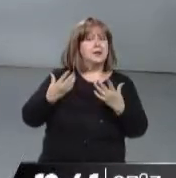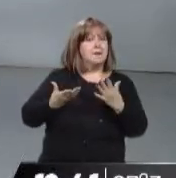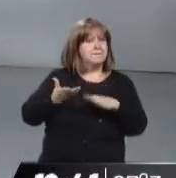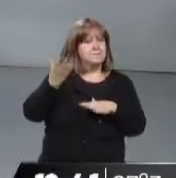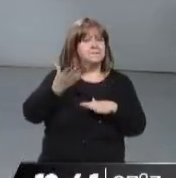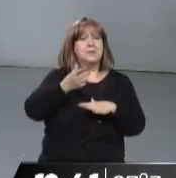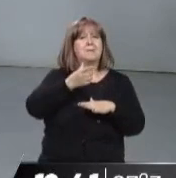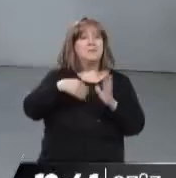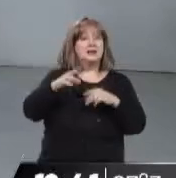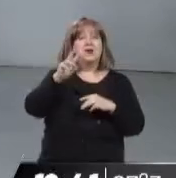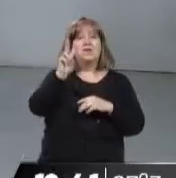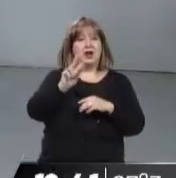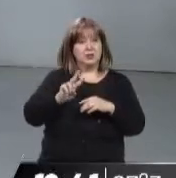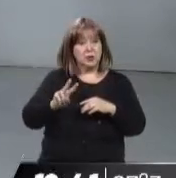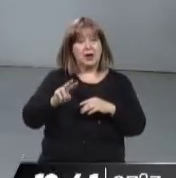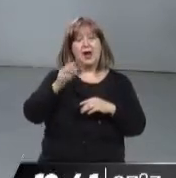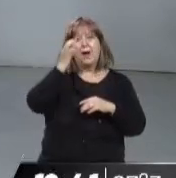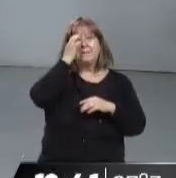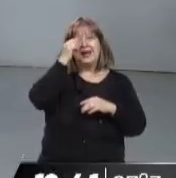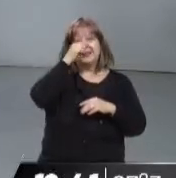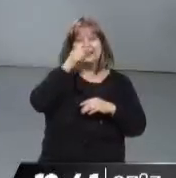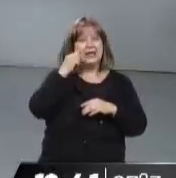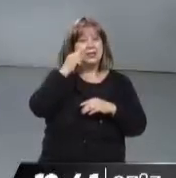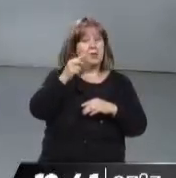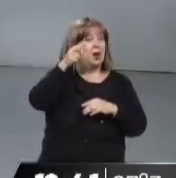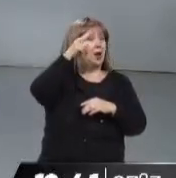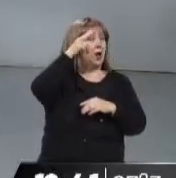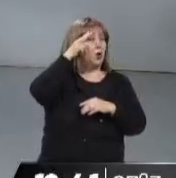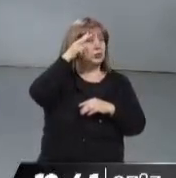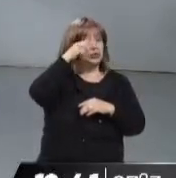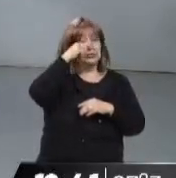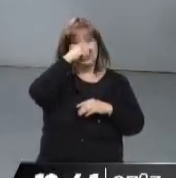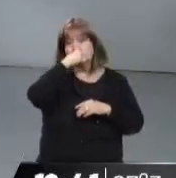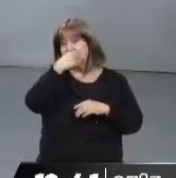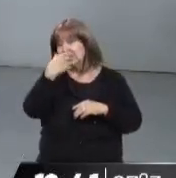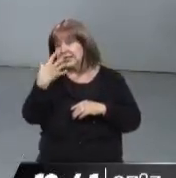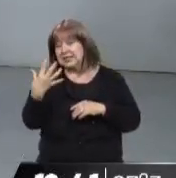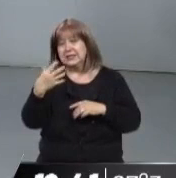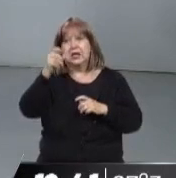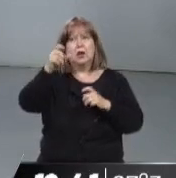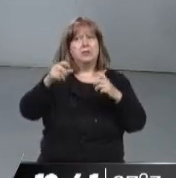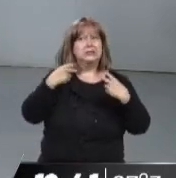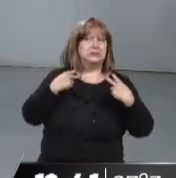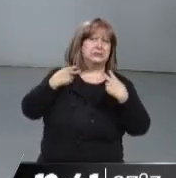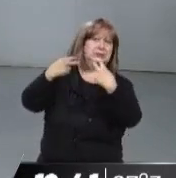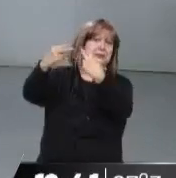a los venezolanos. Y acá también se ve, porque queda en tercer lugar, que entre 2020 y 2021, 27.000